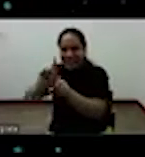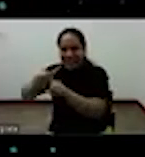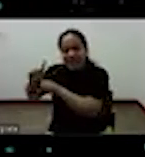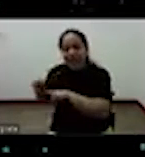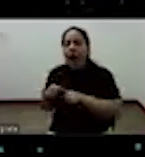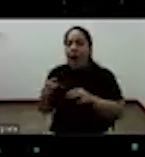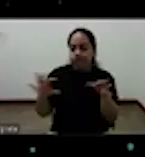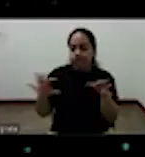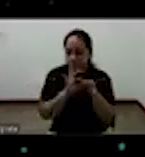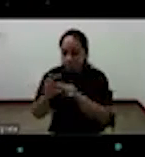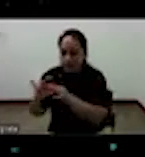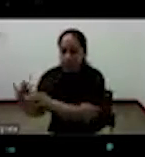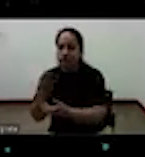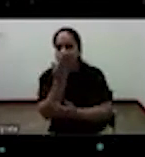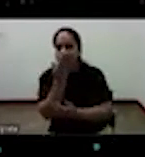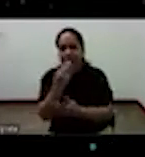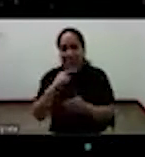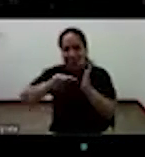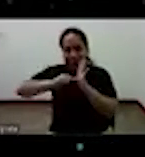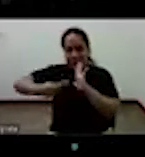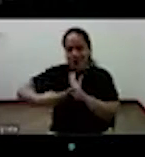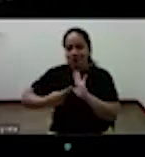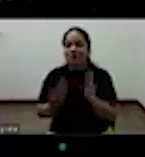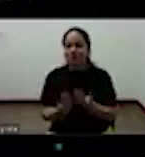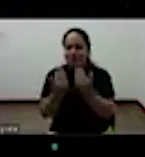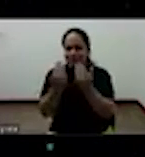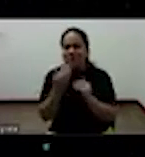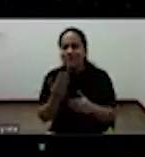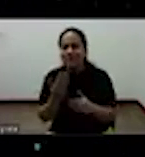la fonografía como una manera de trabajar. Los